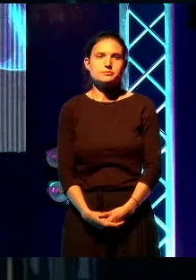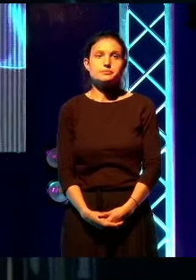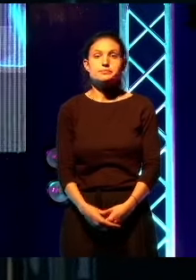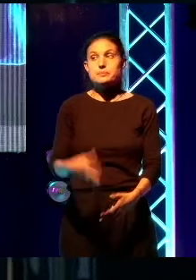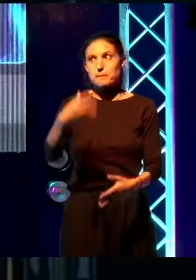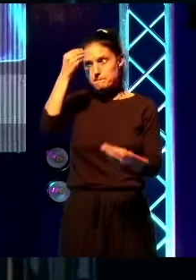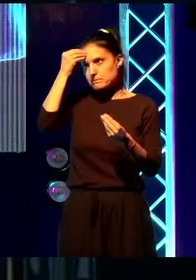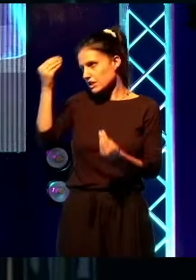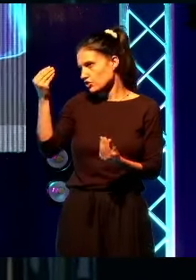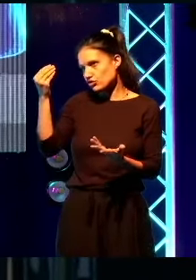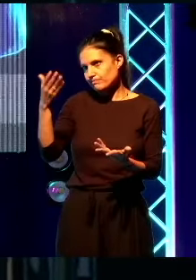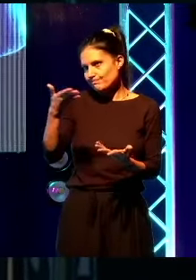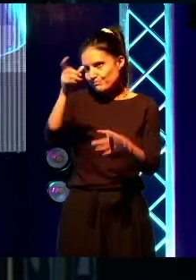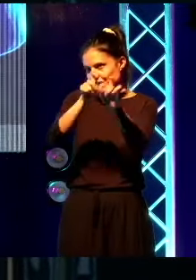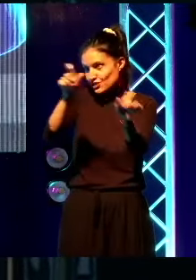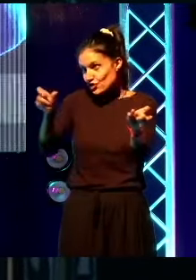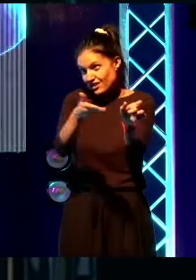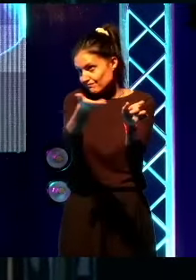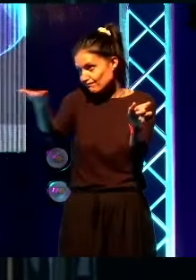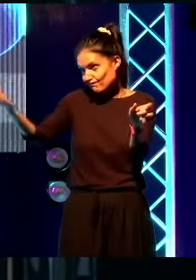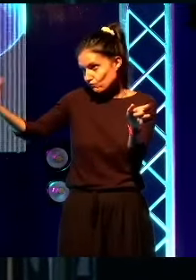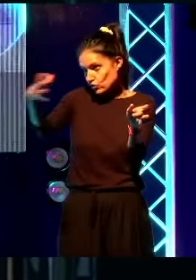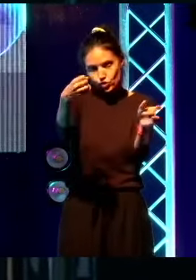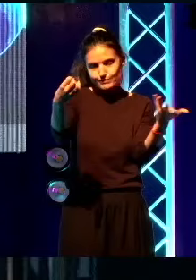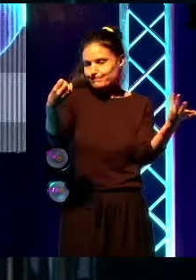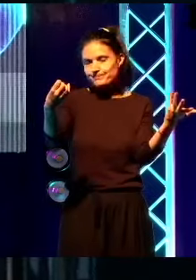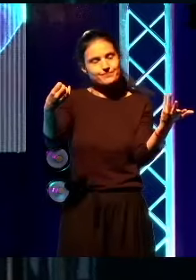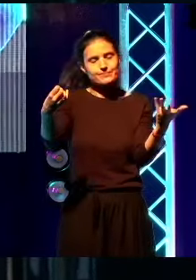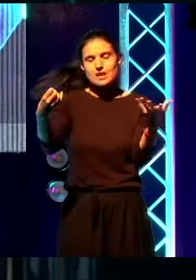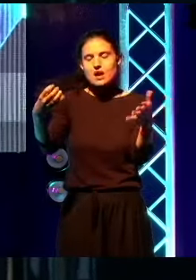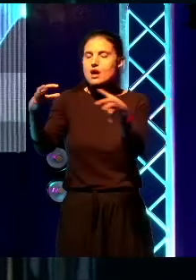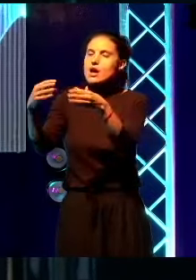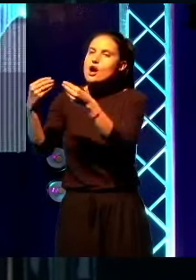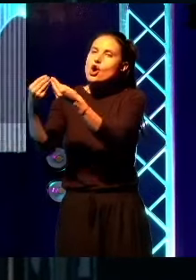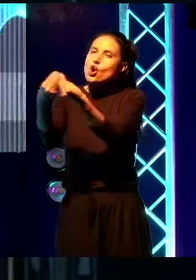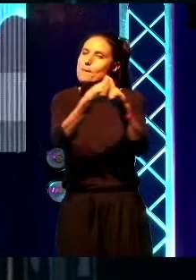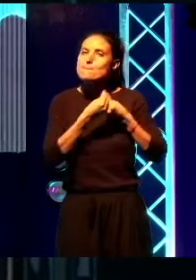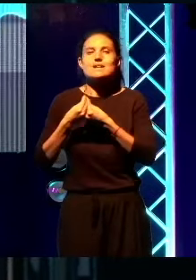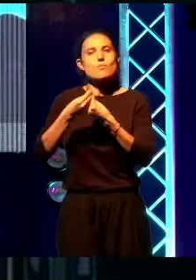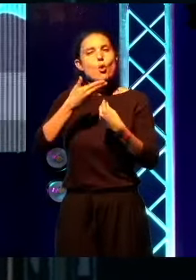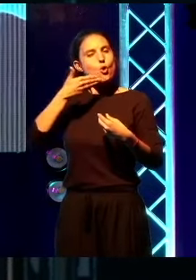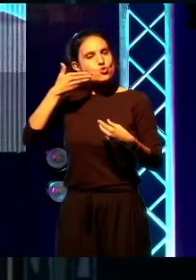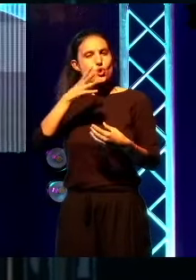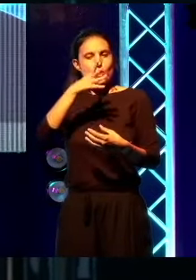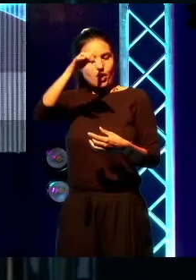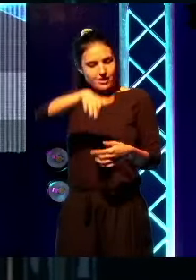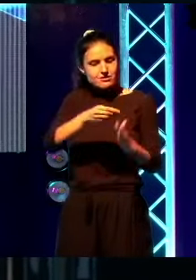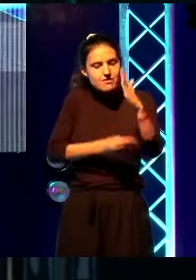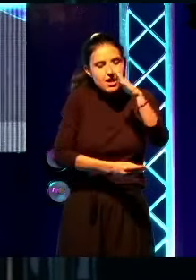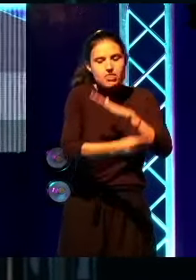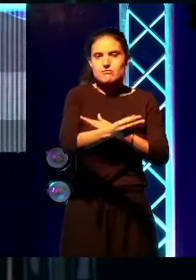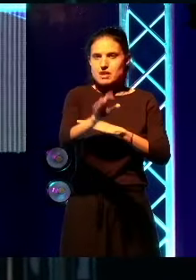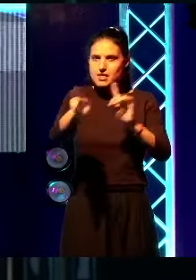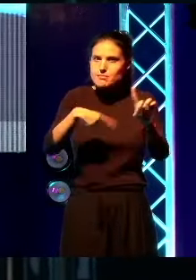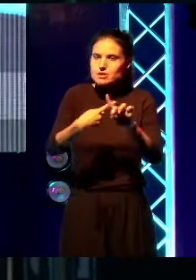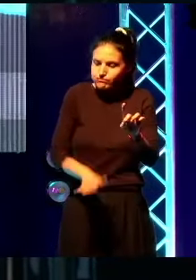Creo que todos los que estamos aquí compartimos el orgullo de haber nacido y de habernos criado aquí. Yo siempre he dicho